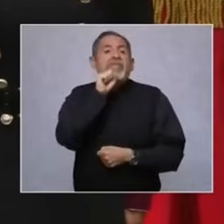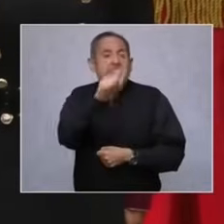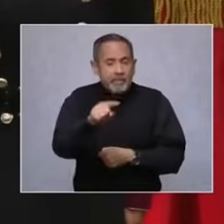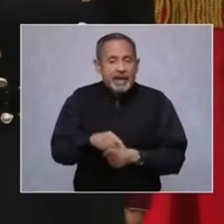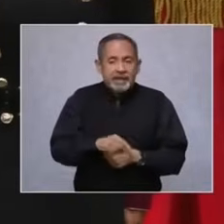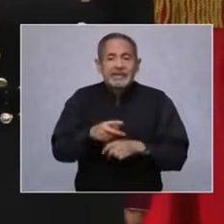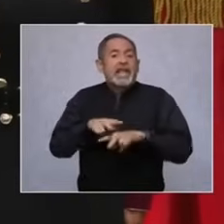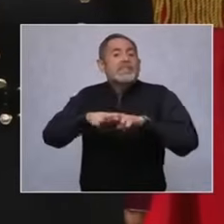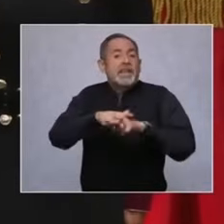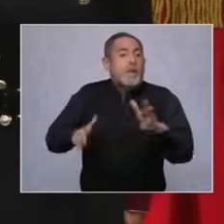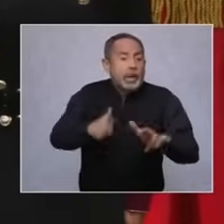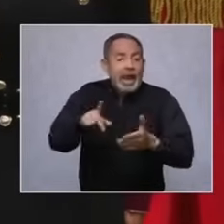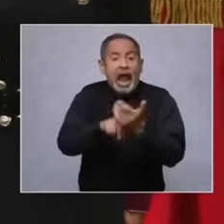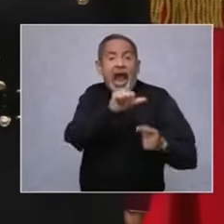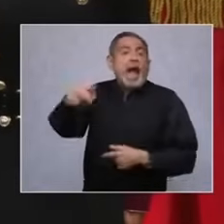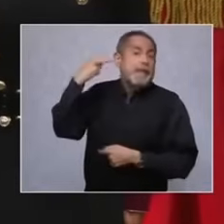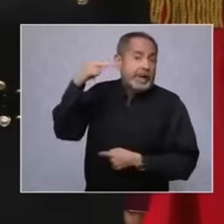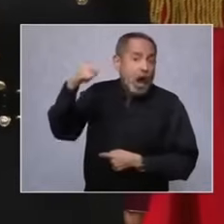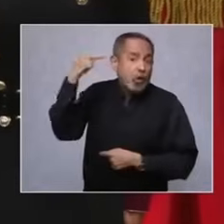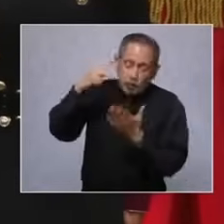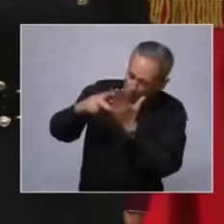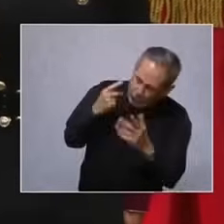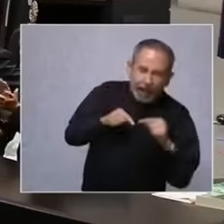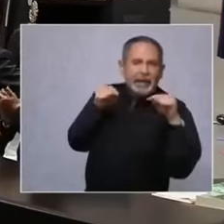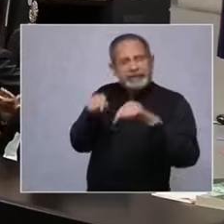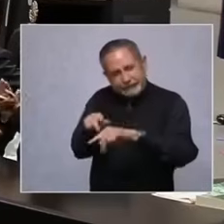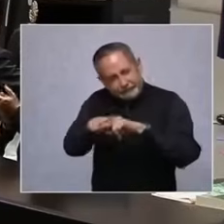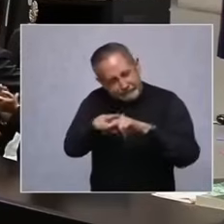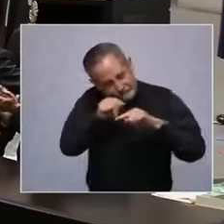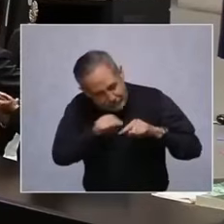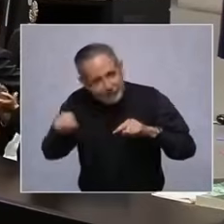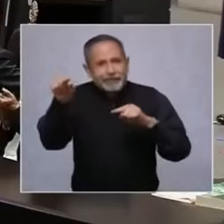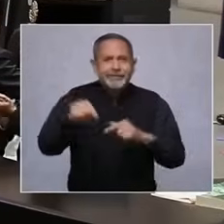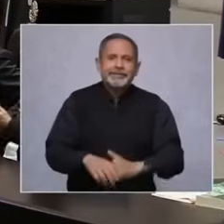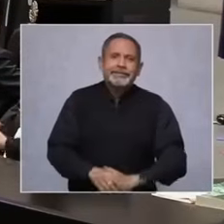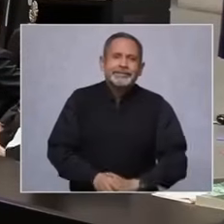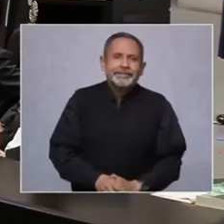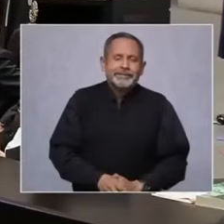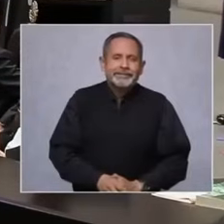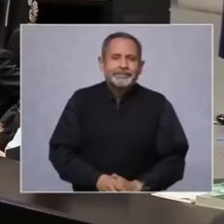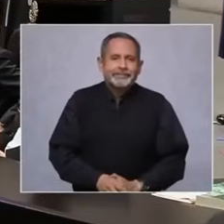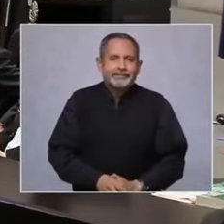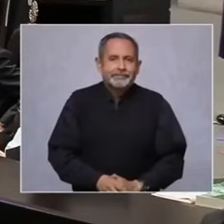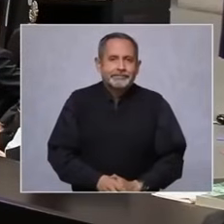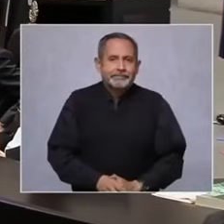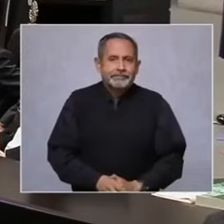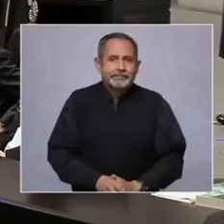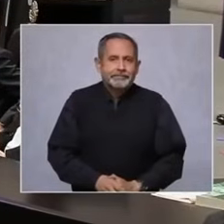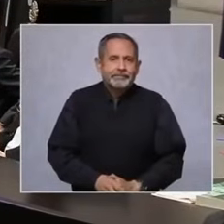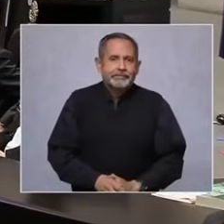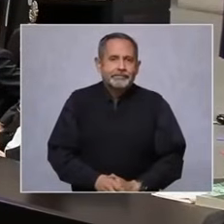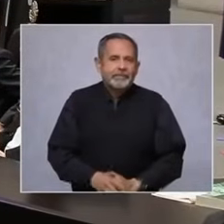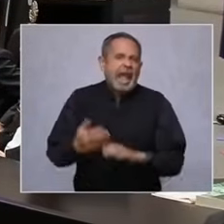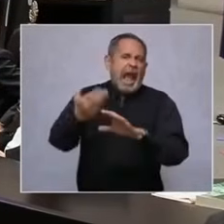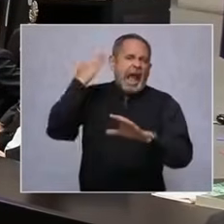el transporte. Tren de pasajeros a Veracruz. Para que tú veas lo bien que tiene que estar una economía para hacer todo. Para que se le ocurra todo eso.